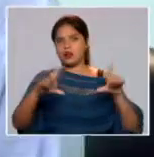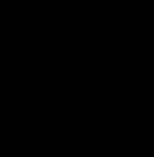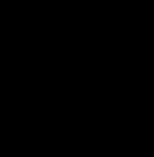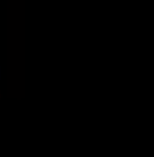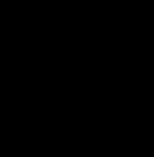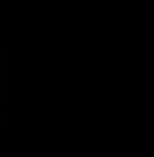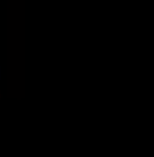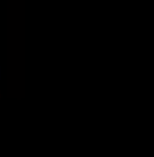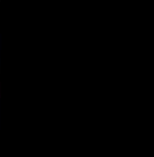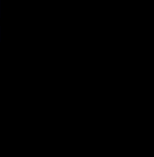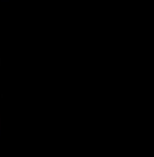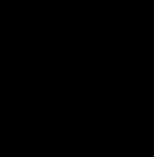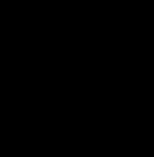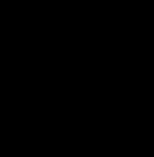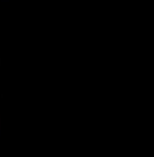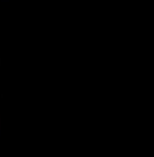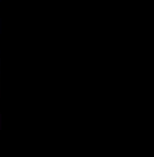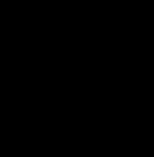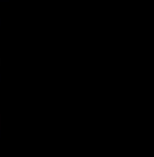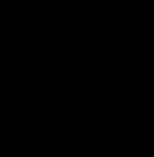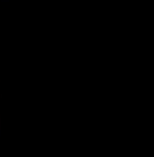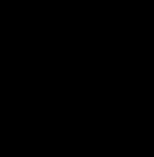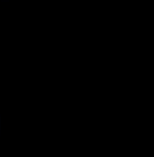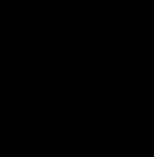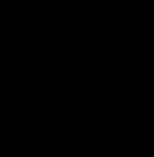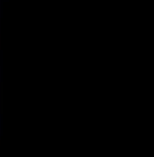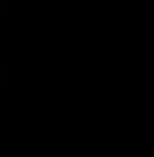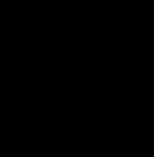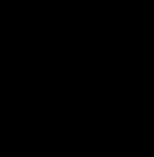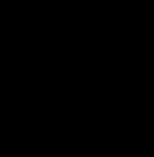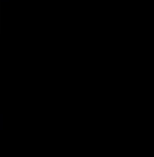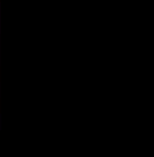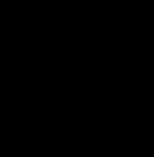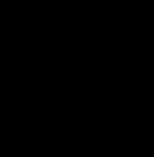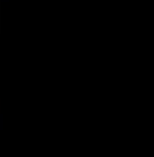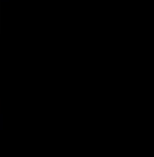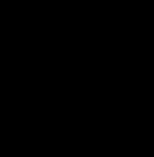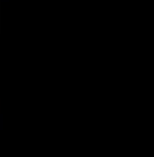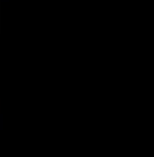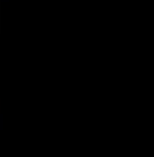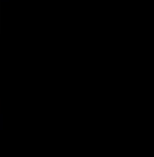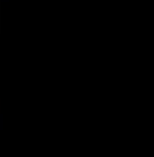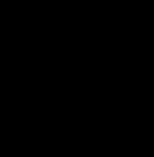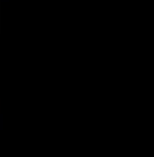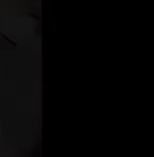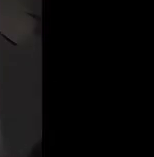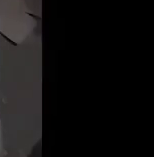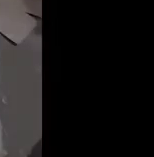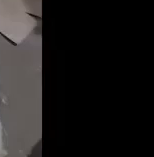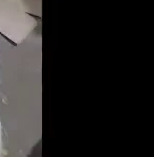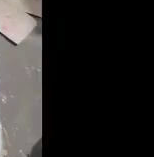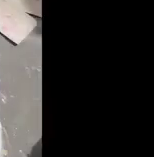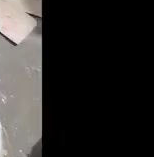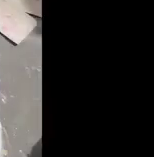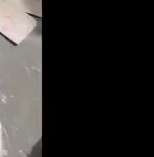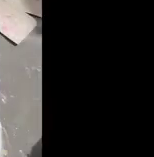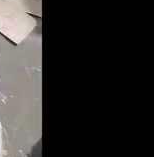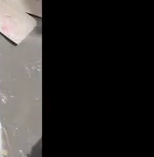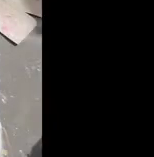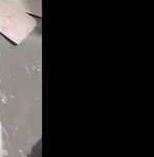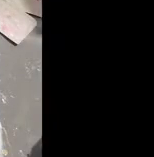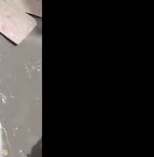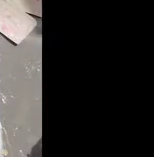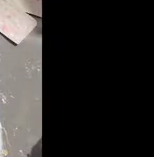tenían e habían seminarios y también habían talleres de acercamiento a las